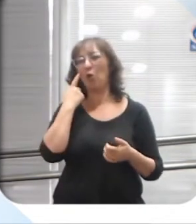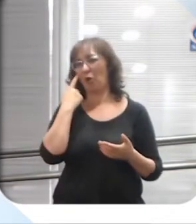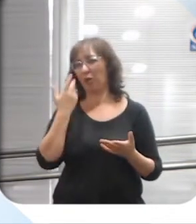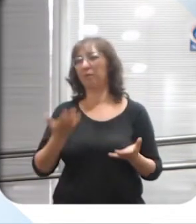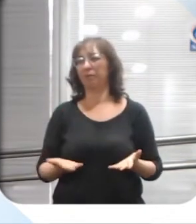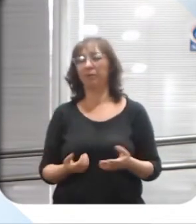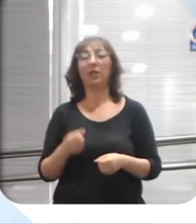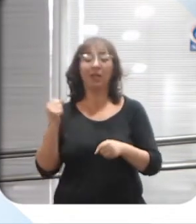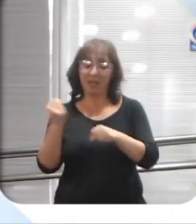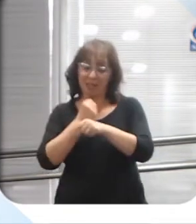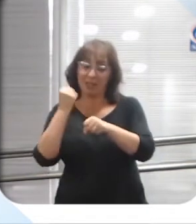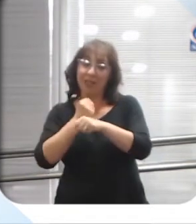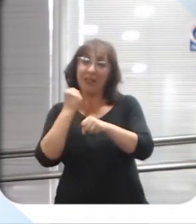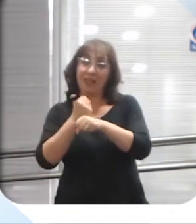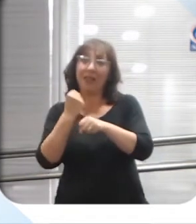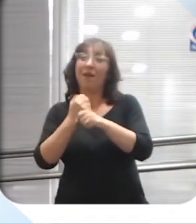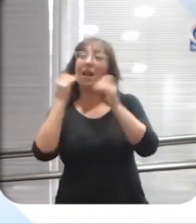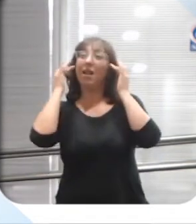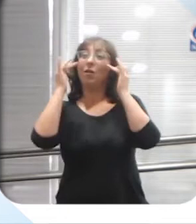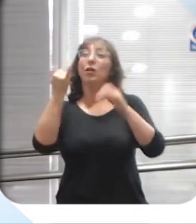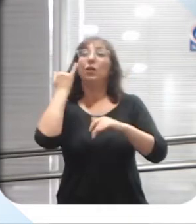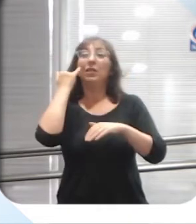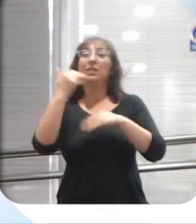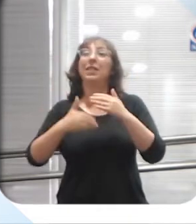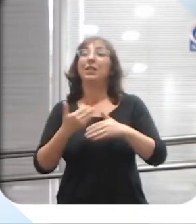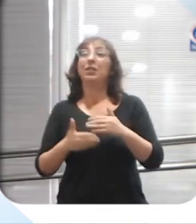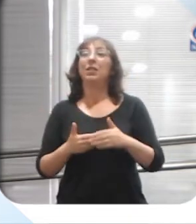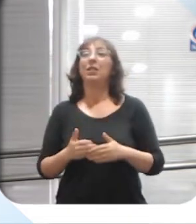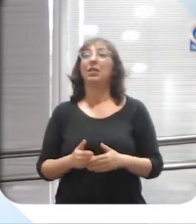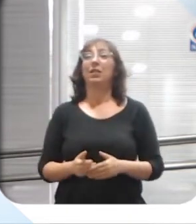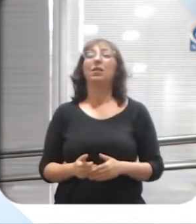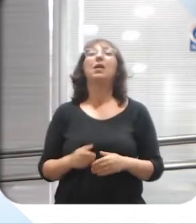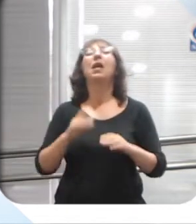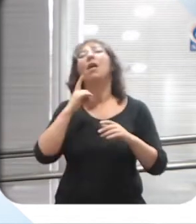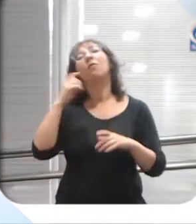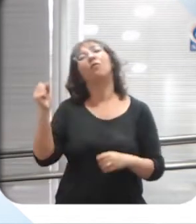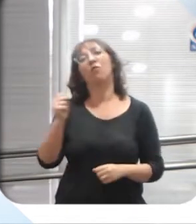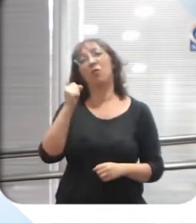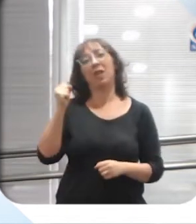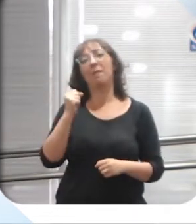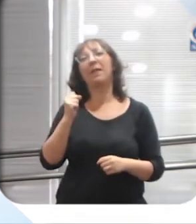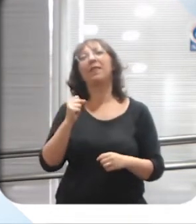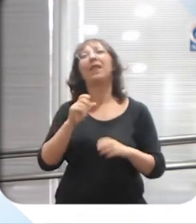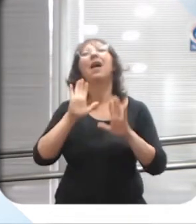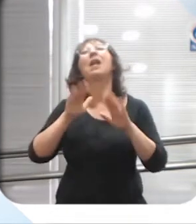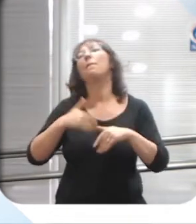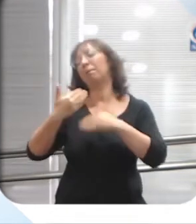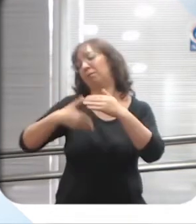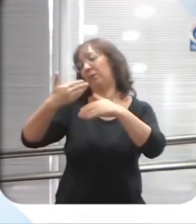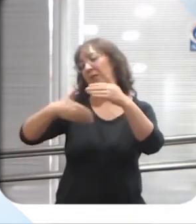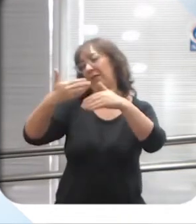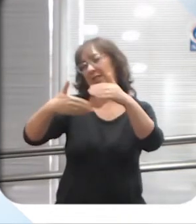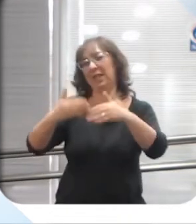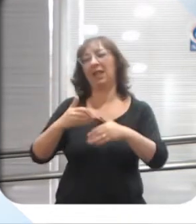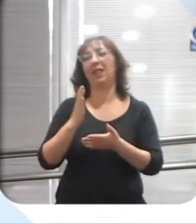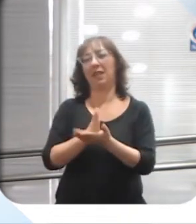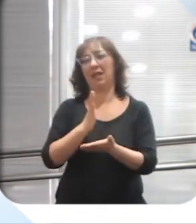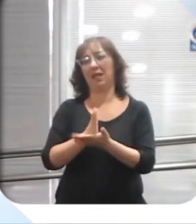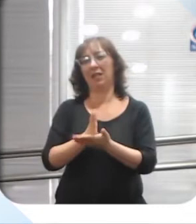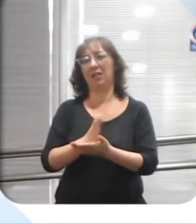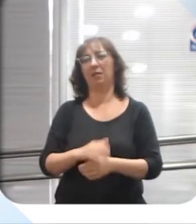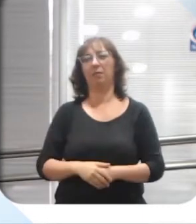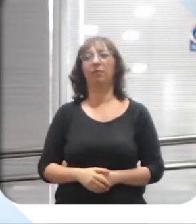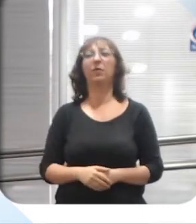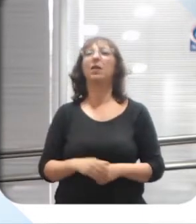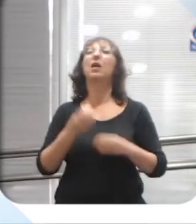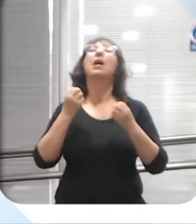Entonces, trabajar en la educación sexual es como un pilar fundamental para poder seguir avanzando en derechos. Por eso es que